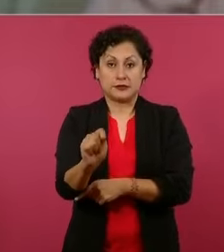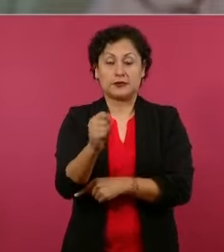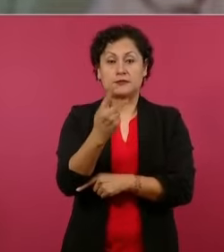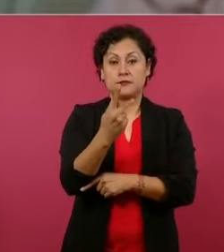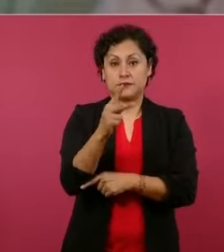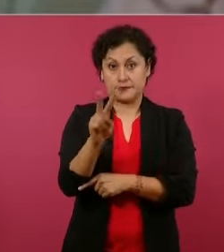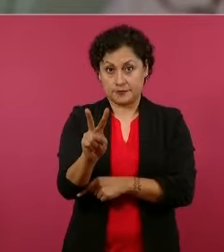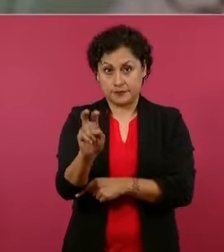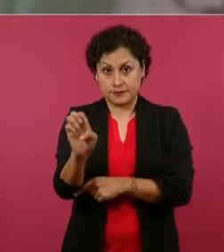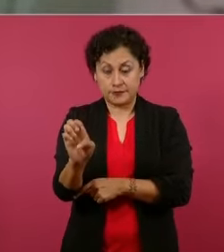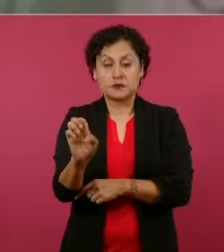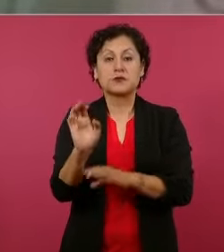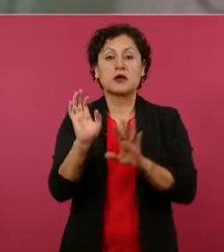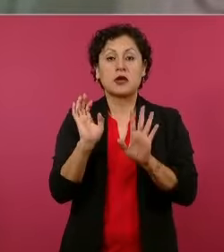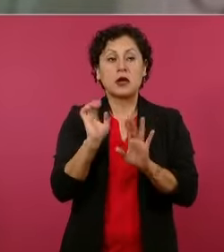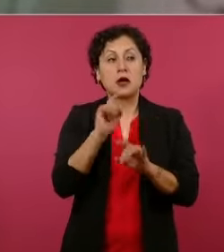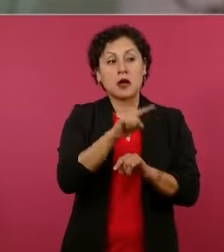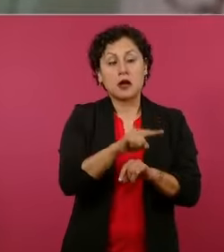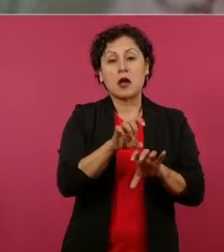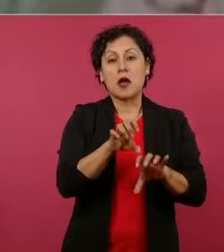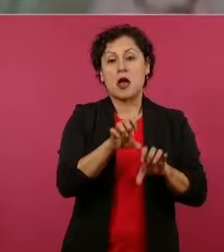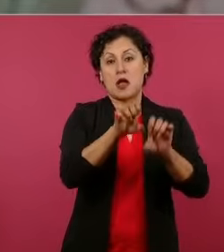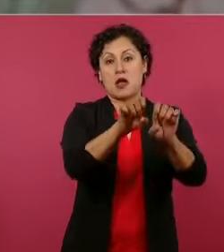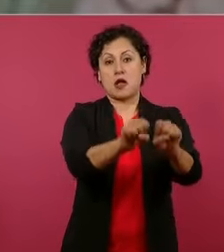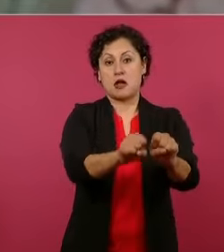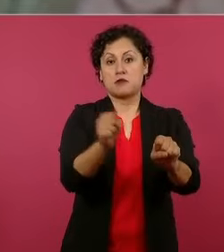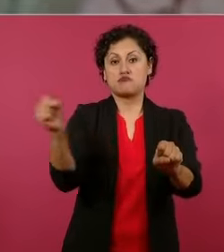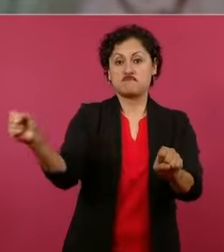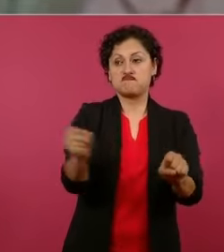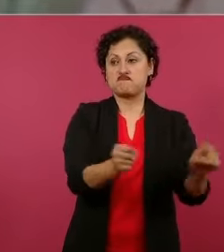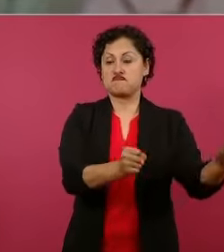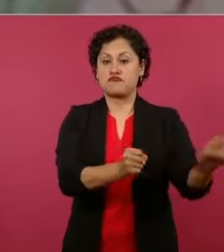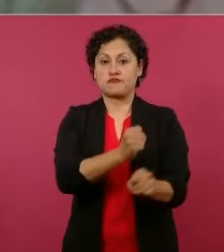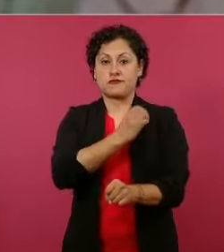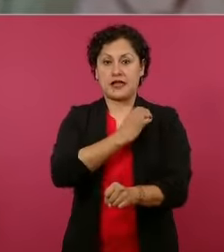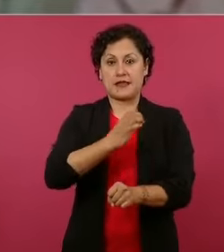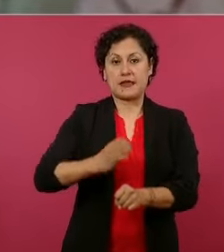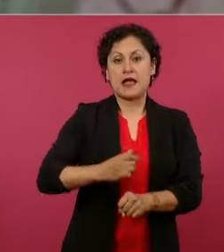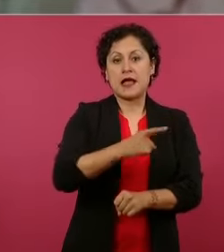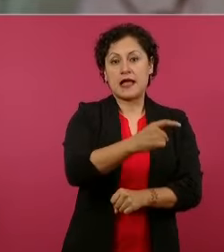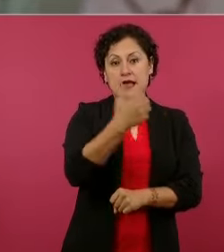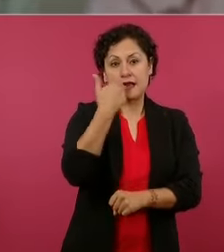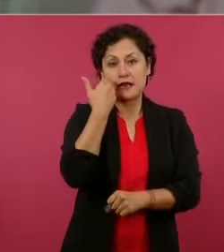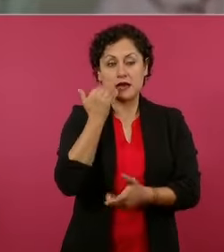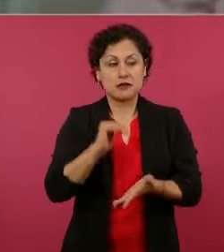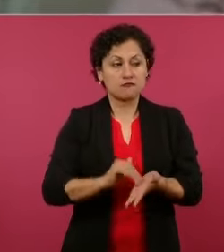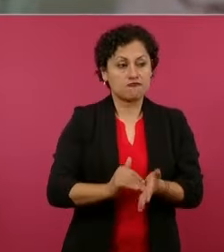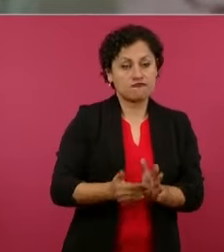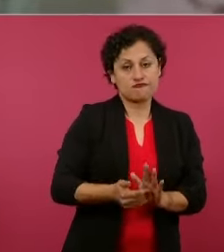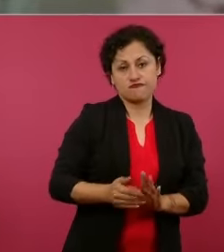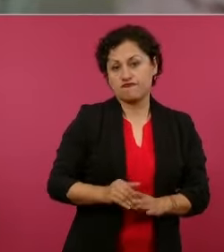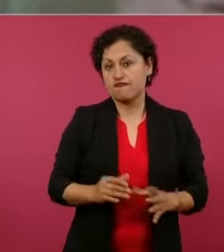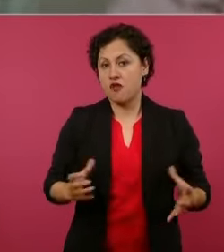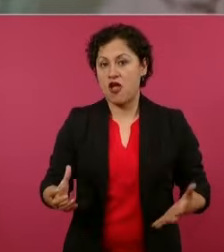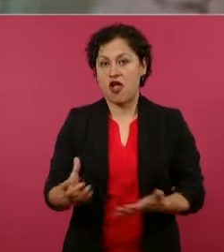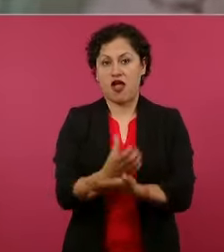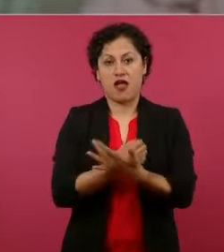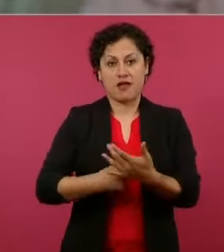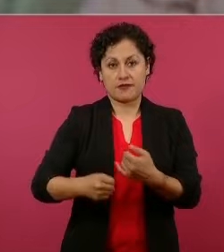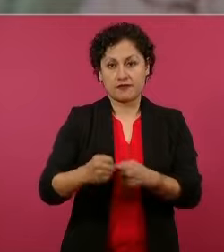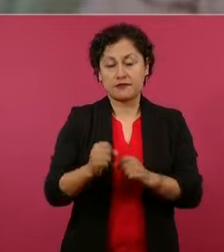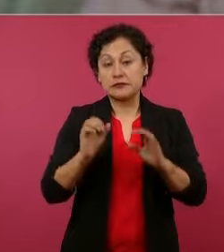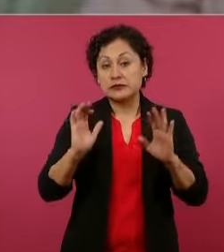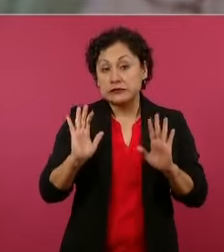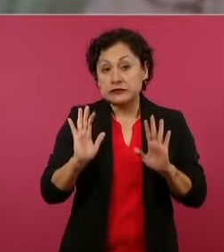candidatos Pero quiere ganar a la mala no hay ya hay amenazas de que se